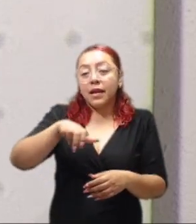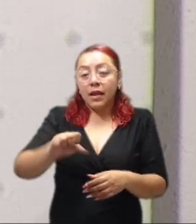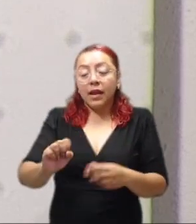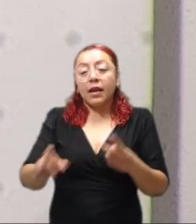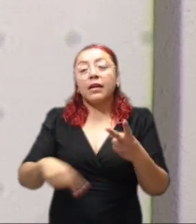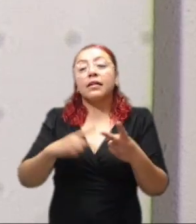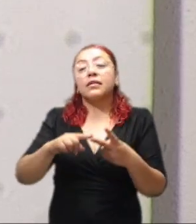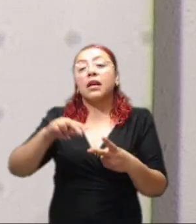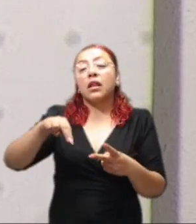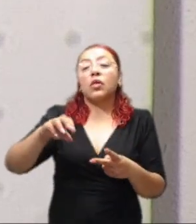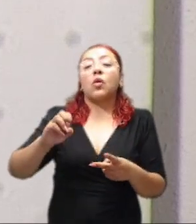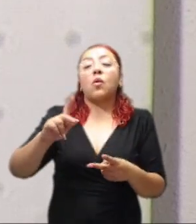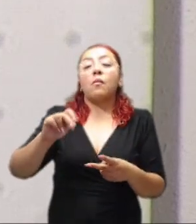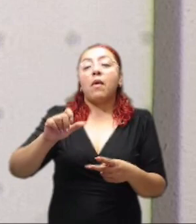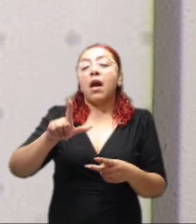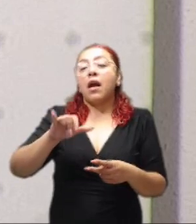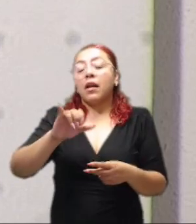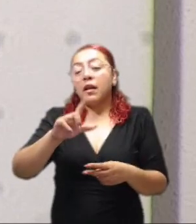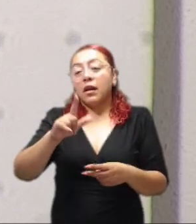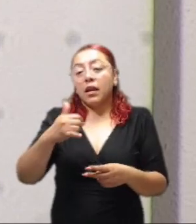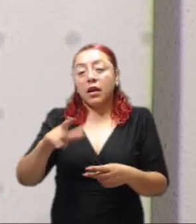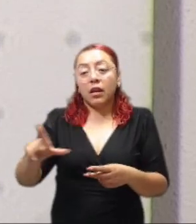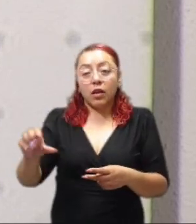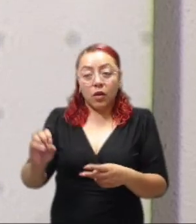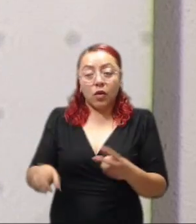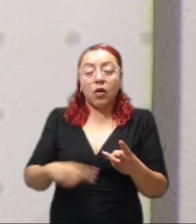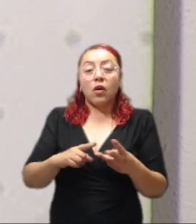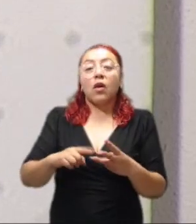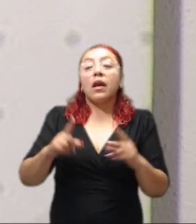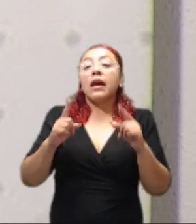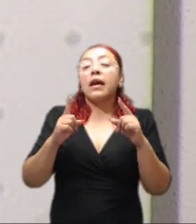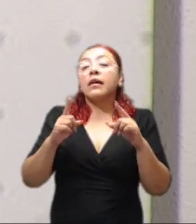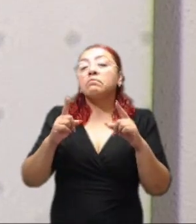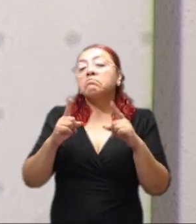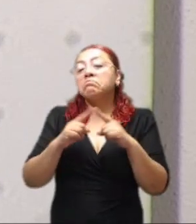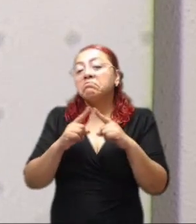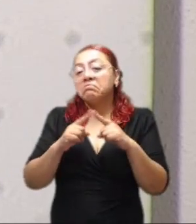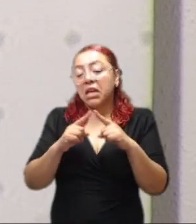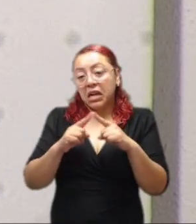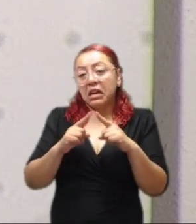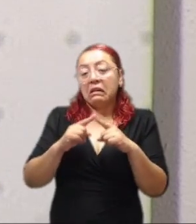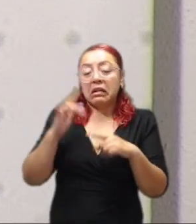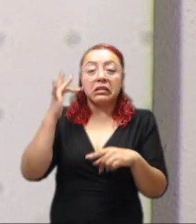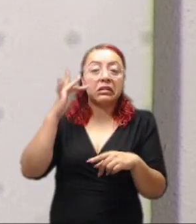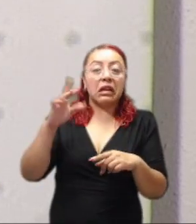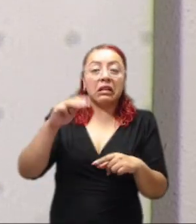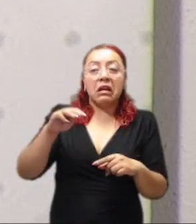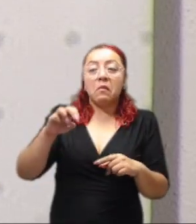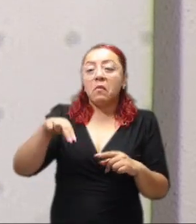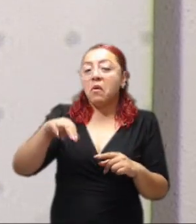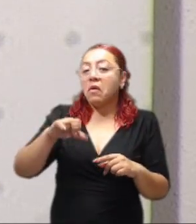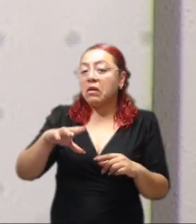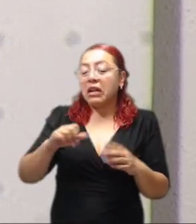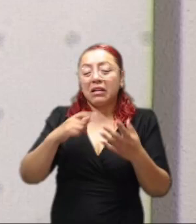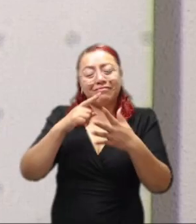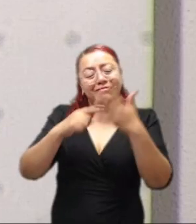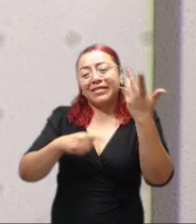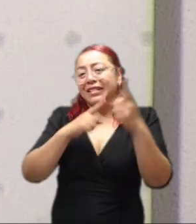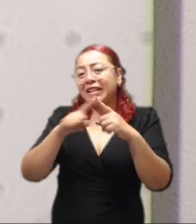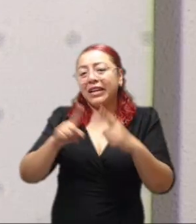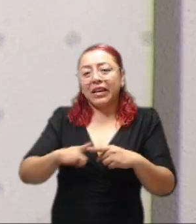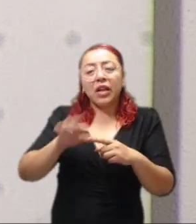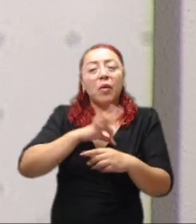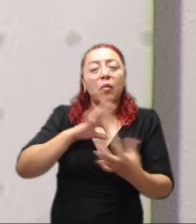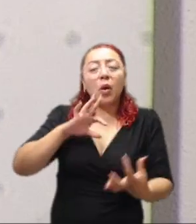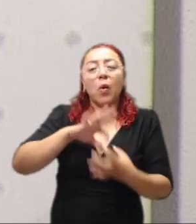en el jarillal y hasta la iglesia de Santa Mónica puede involucrarse en un gran proyecto que puede ser en esta